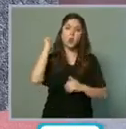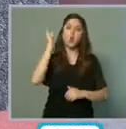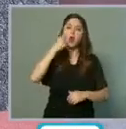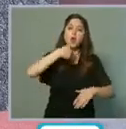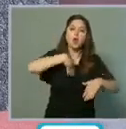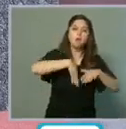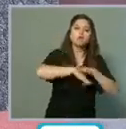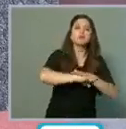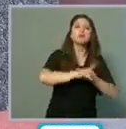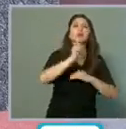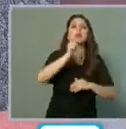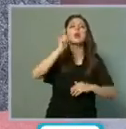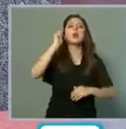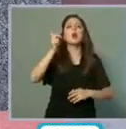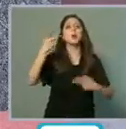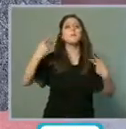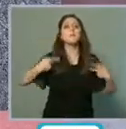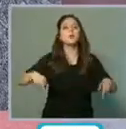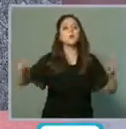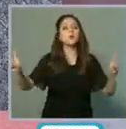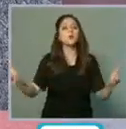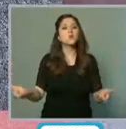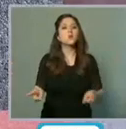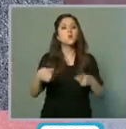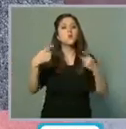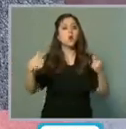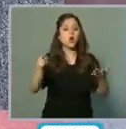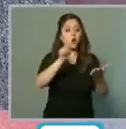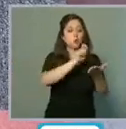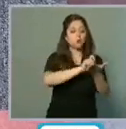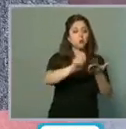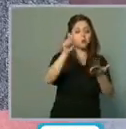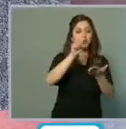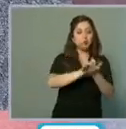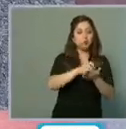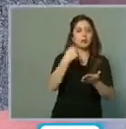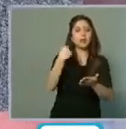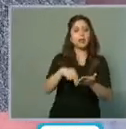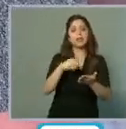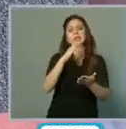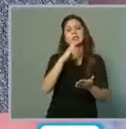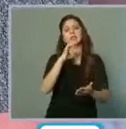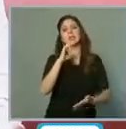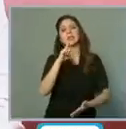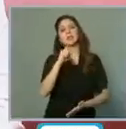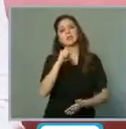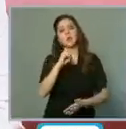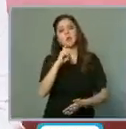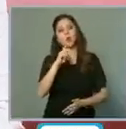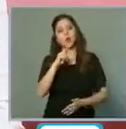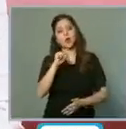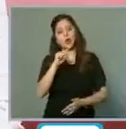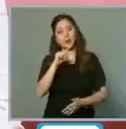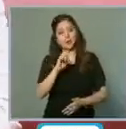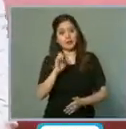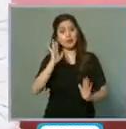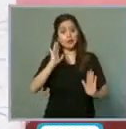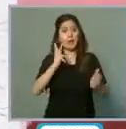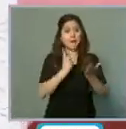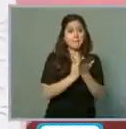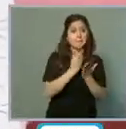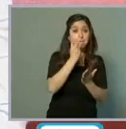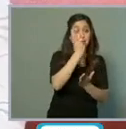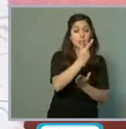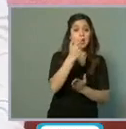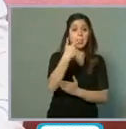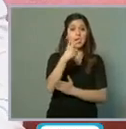ver con la partitura y la música de Coco. Él se llama Celso Duarte. Celso Duarte, ganador ya de 3 Grammys Ok, con